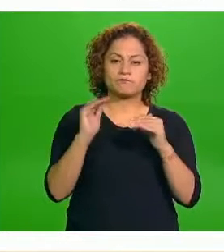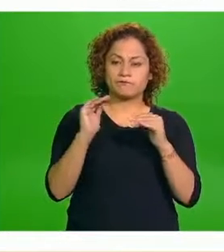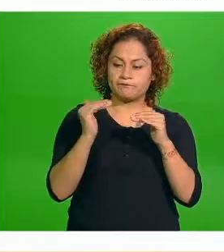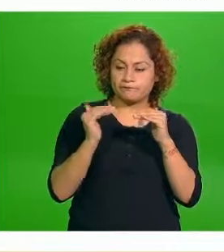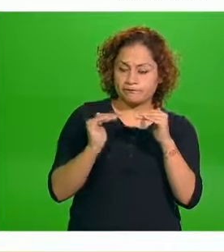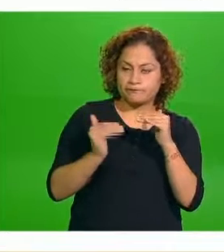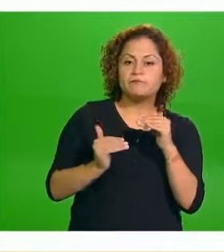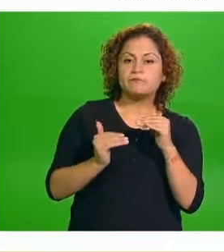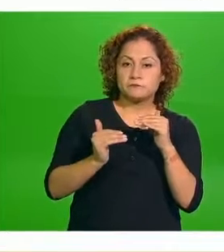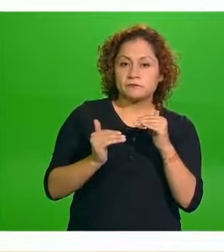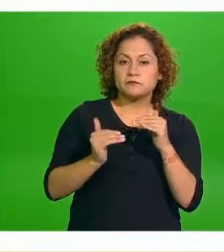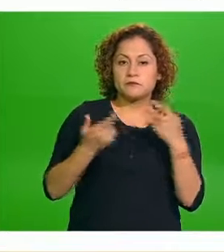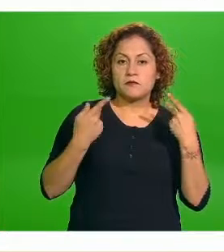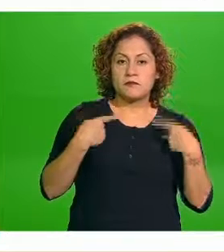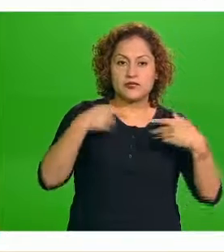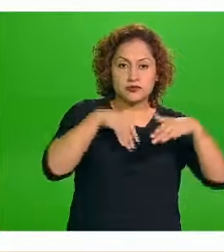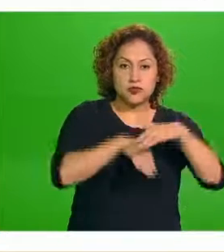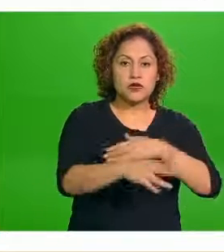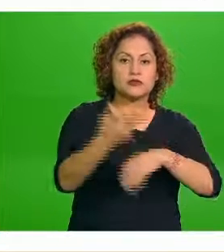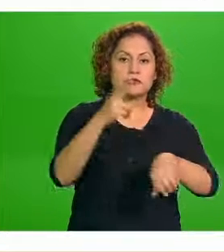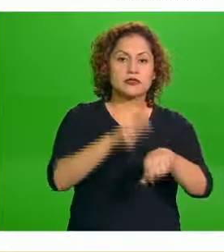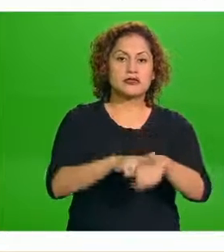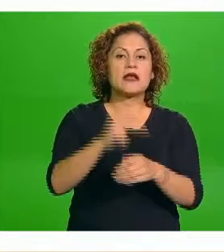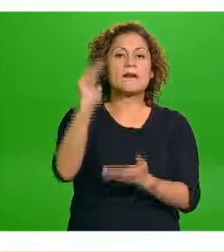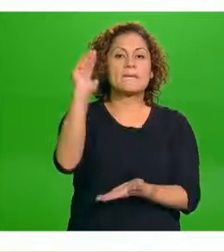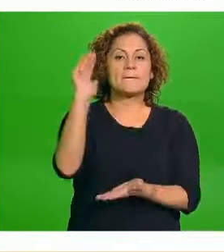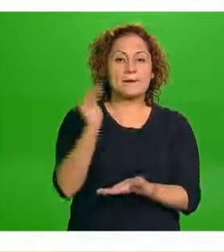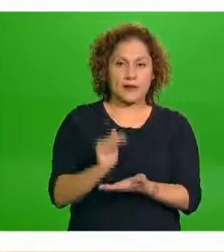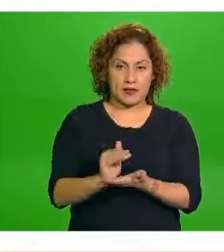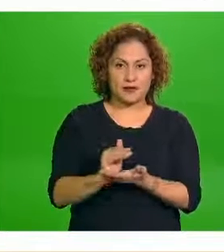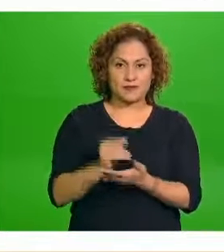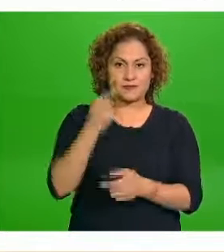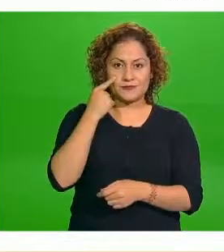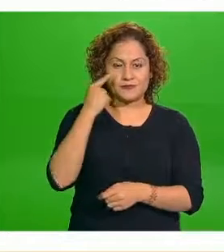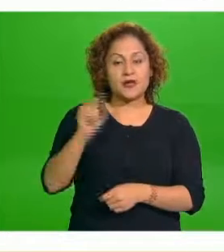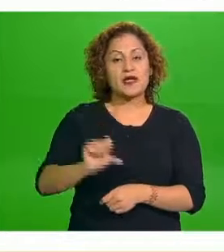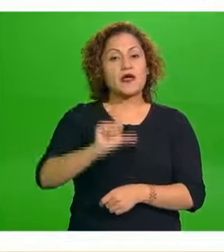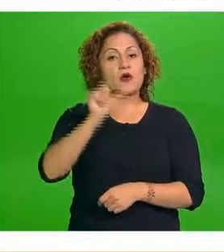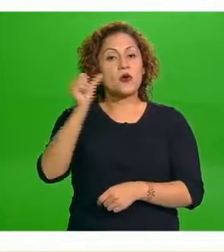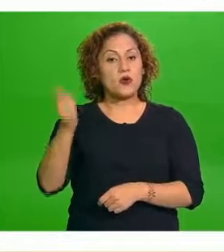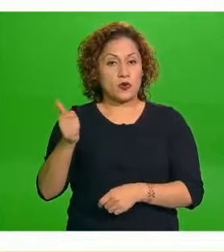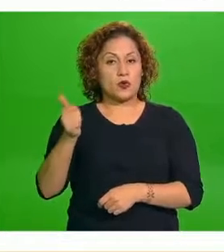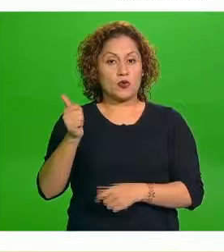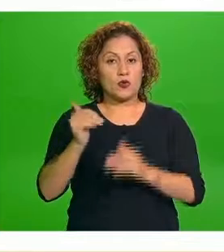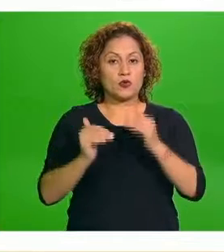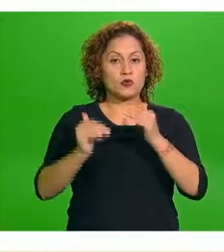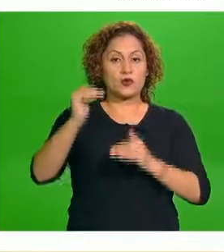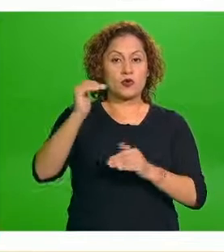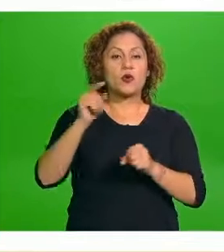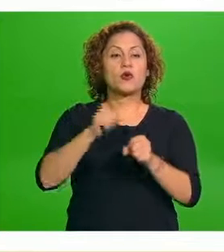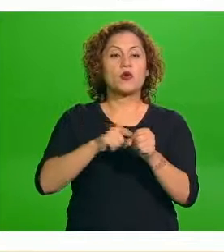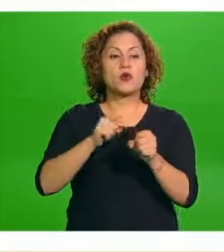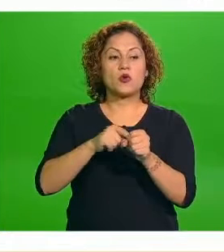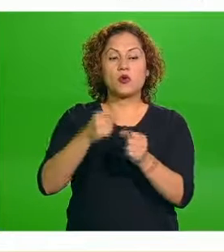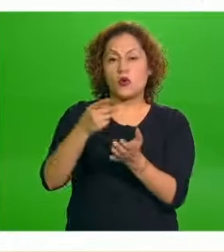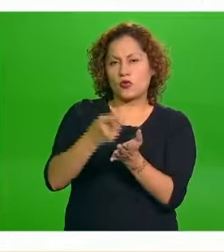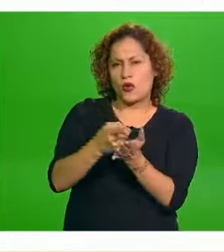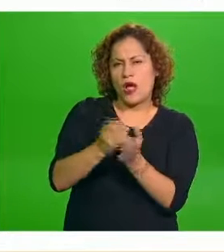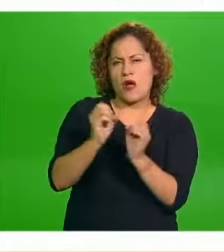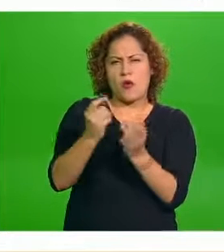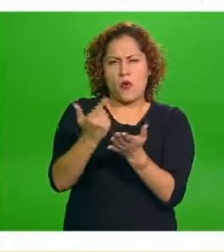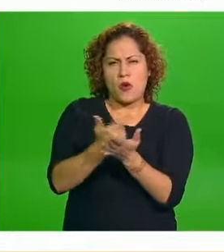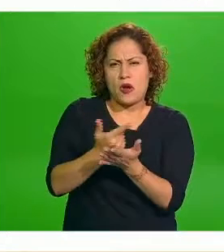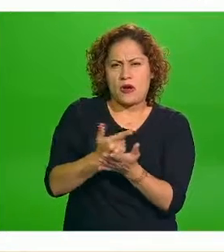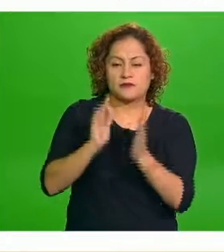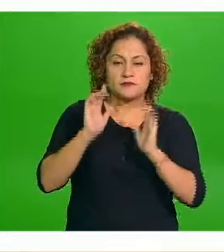de las hospitalizaciones. Observemos cómo la curva superior, que ustedes la pueden ver en un tono dorado o en un tono gris,